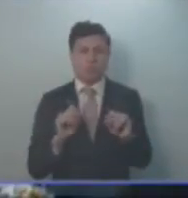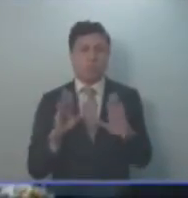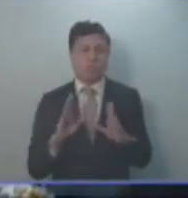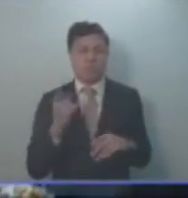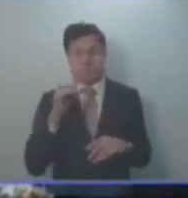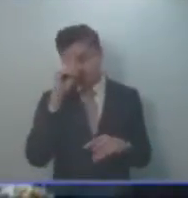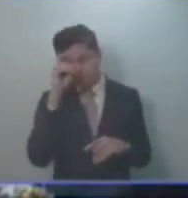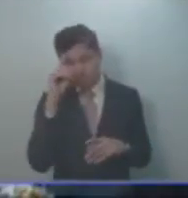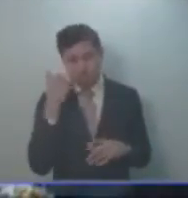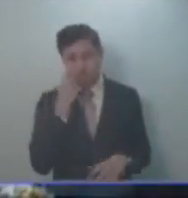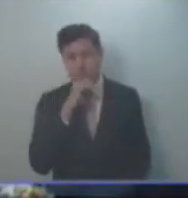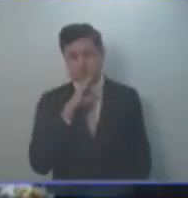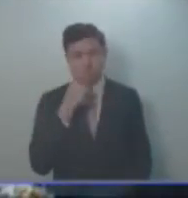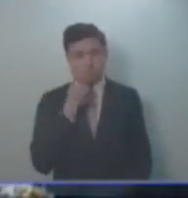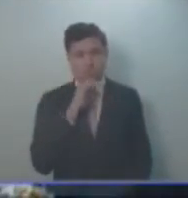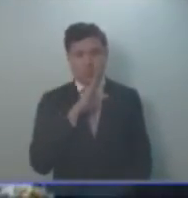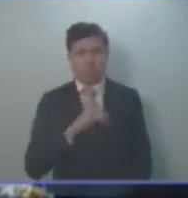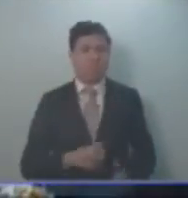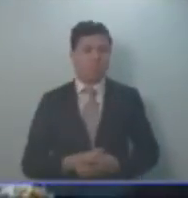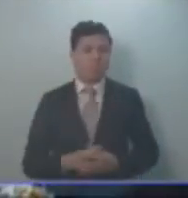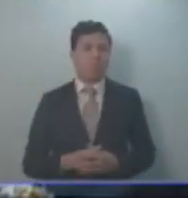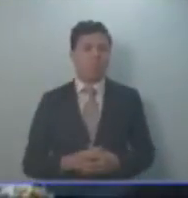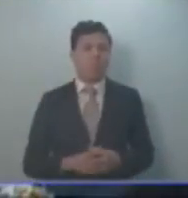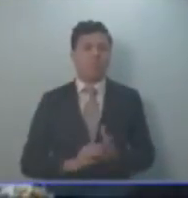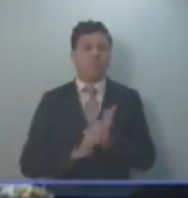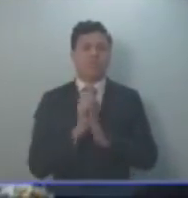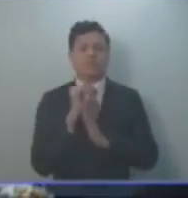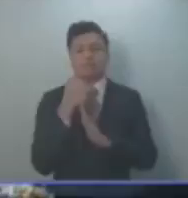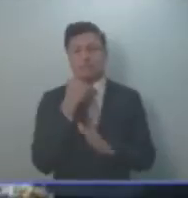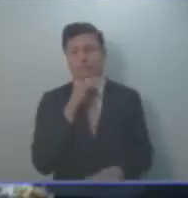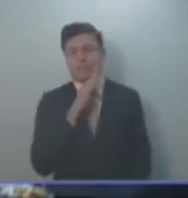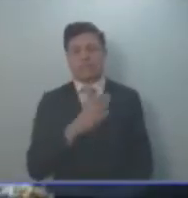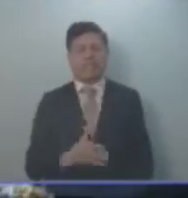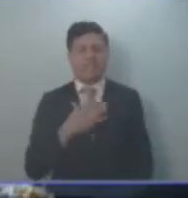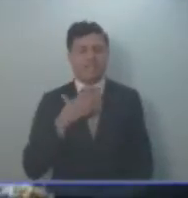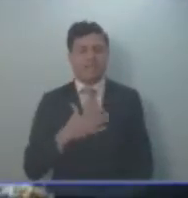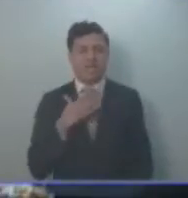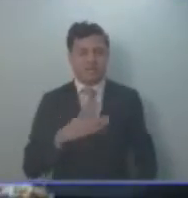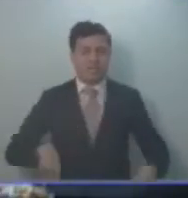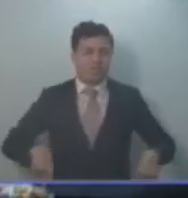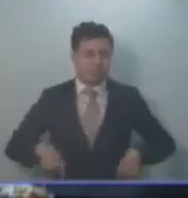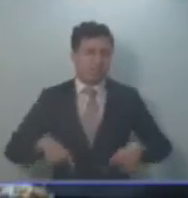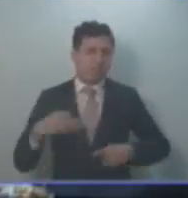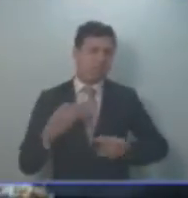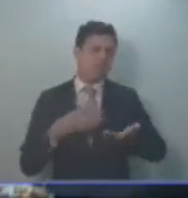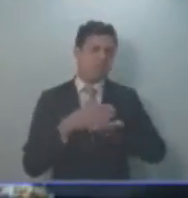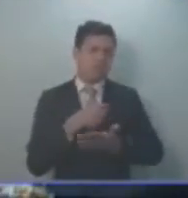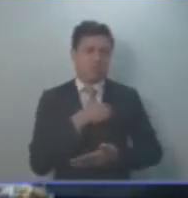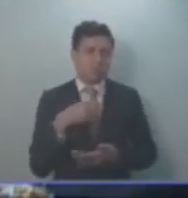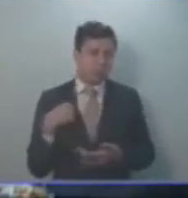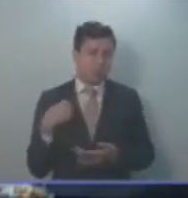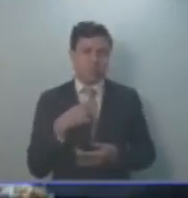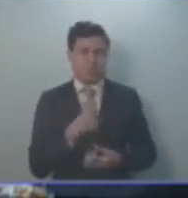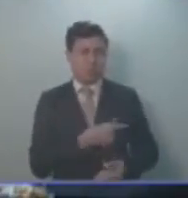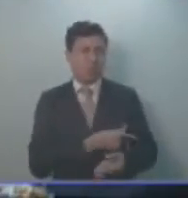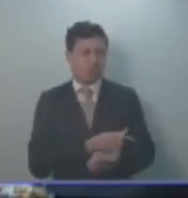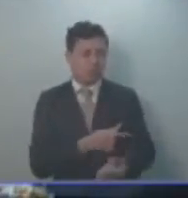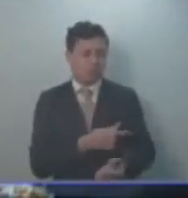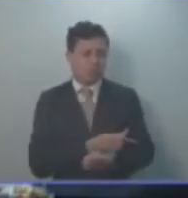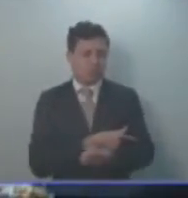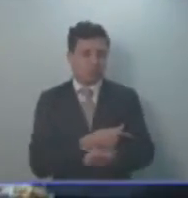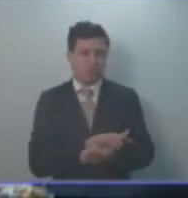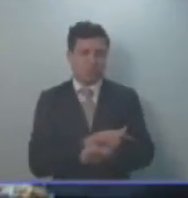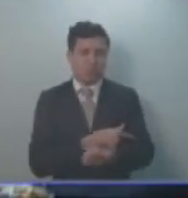que padezca de enfermedades crónicas incapacitantes que requieren controles médicos